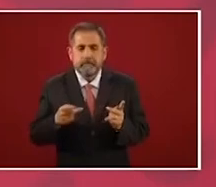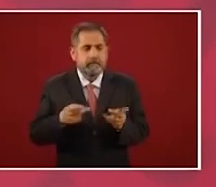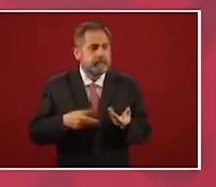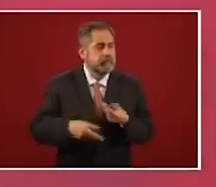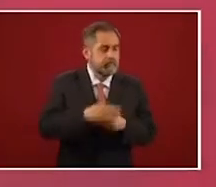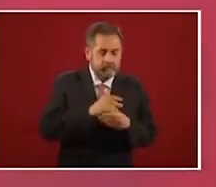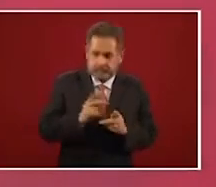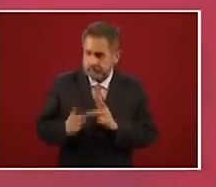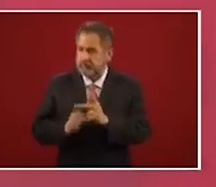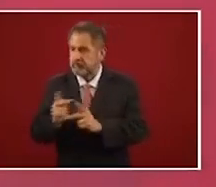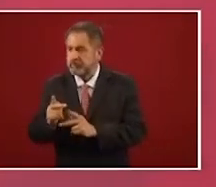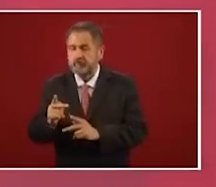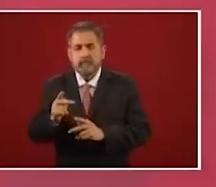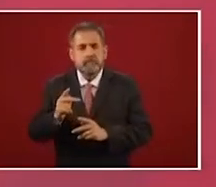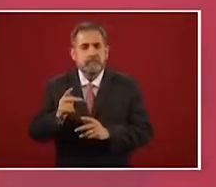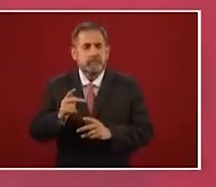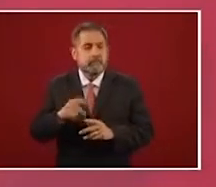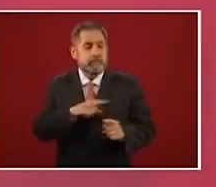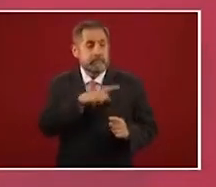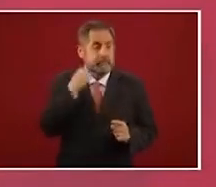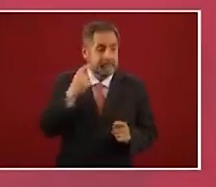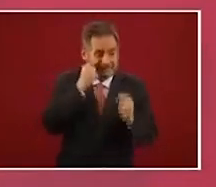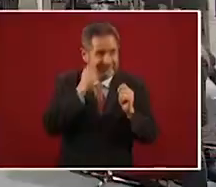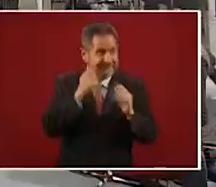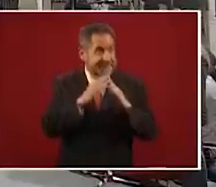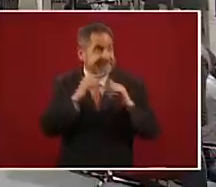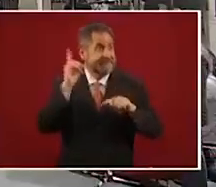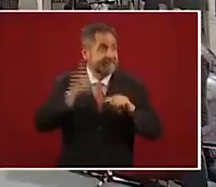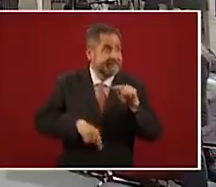de créditos vencidos